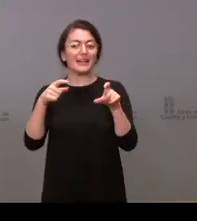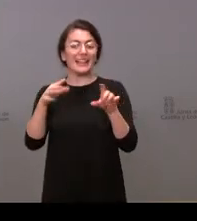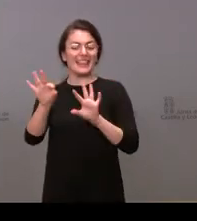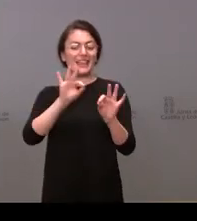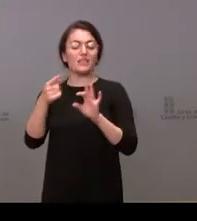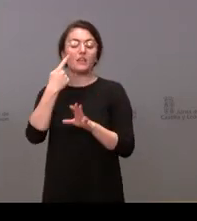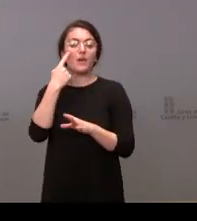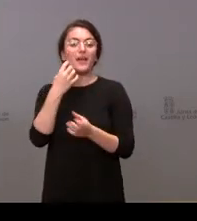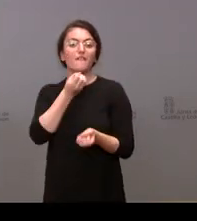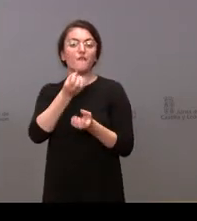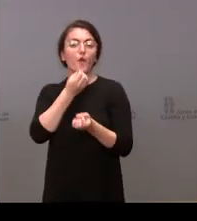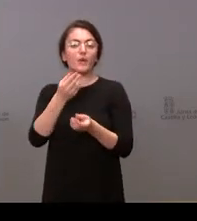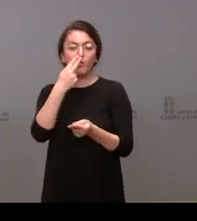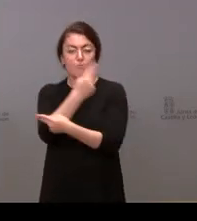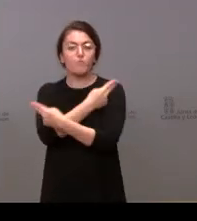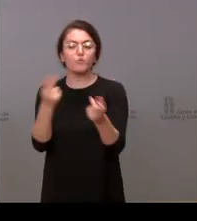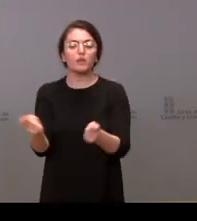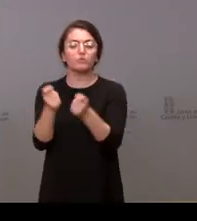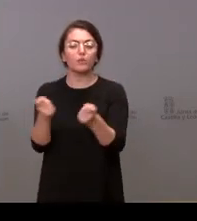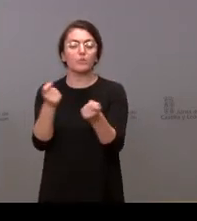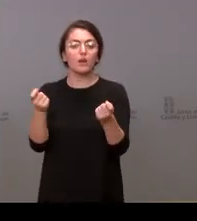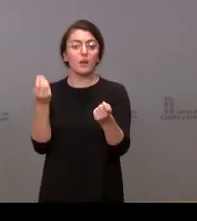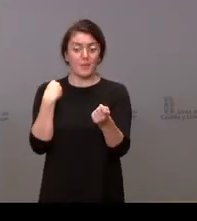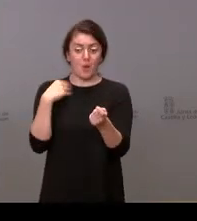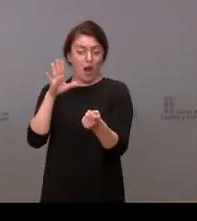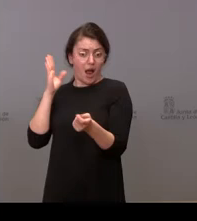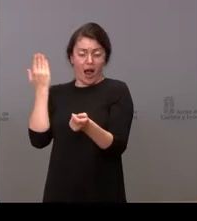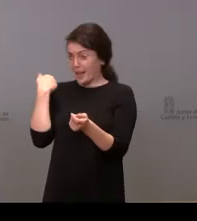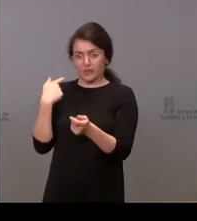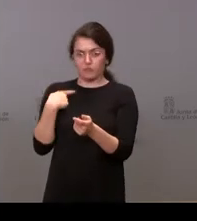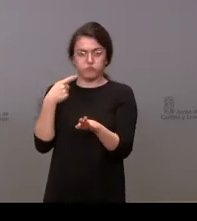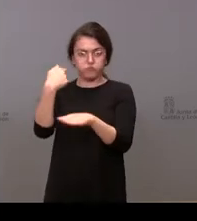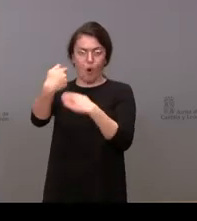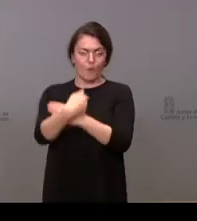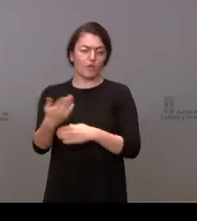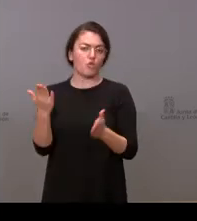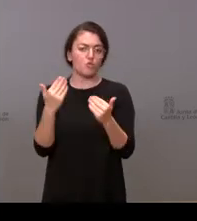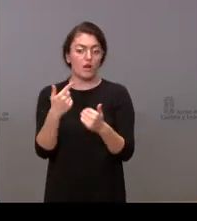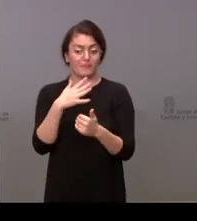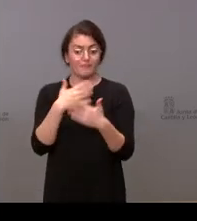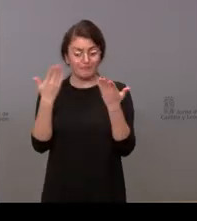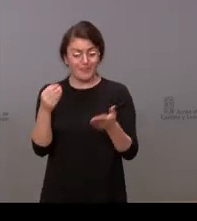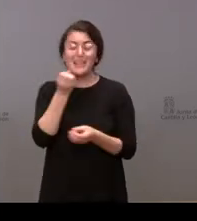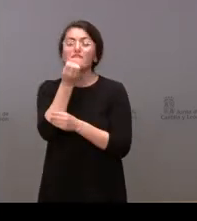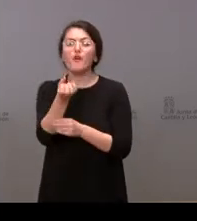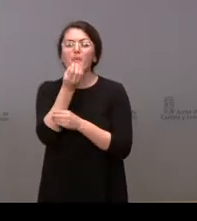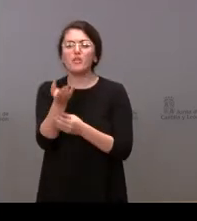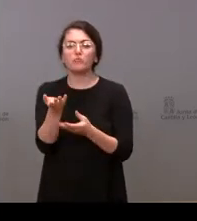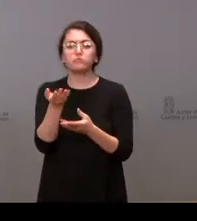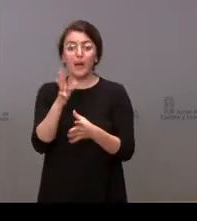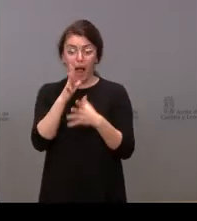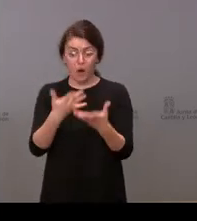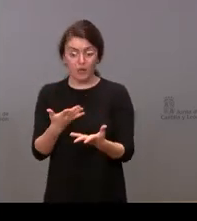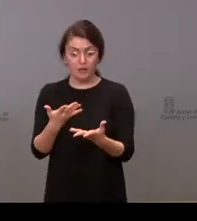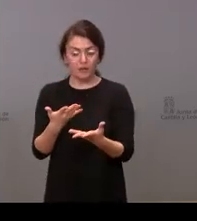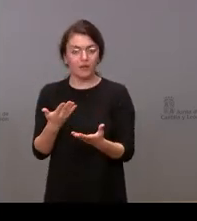información pueden publicar a la que no estaban obligados hasta ahora. ¿Cuál es esa información? Si nos puede hablar de